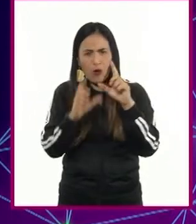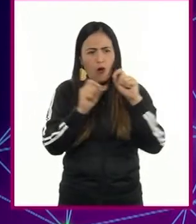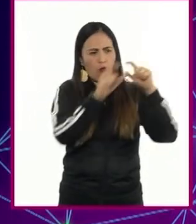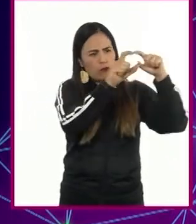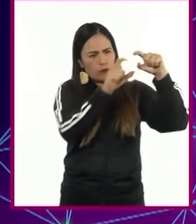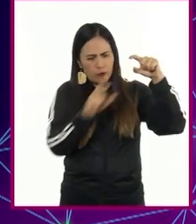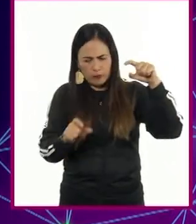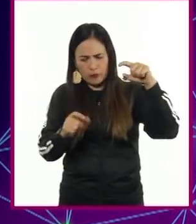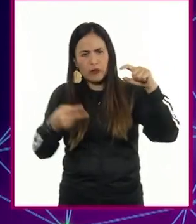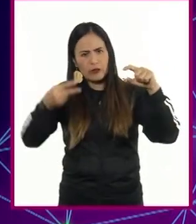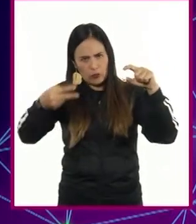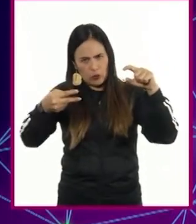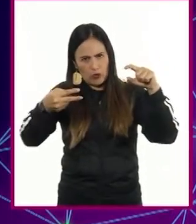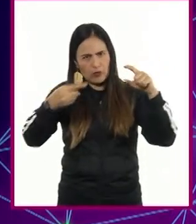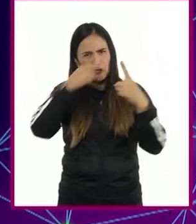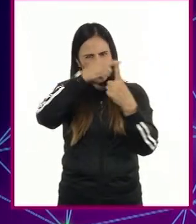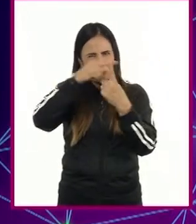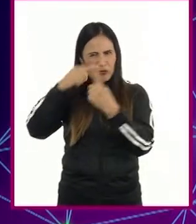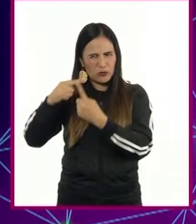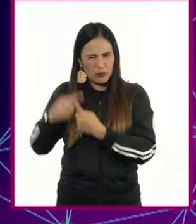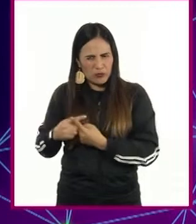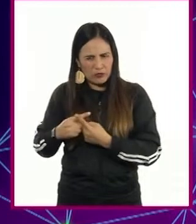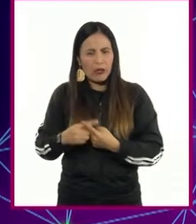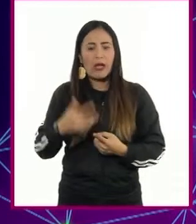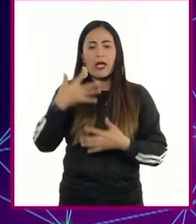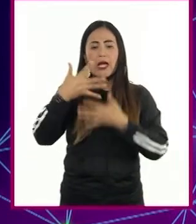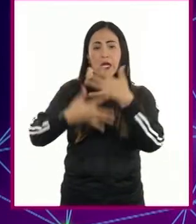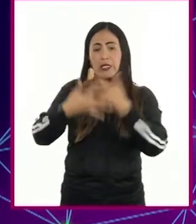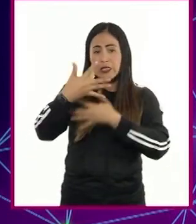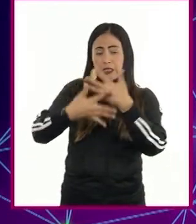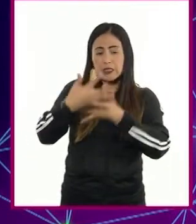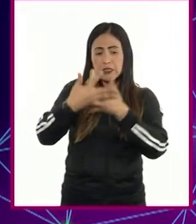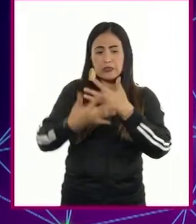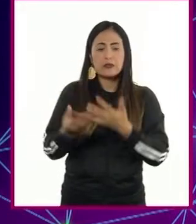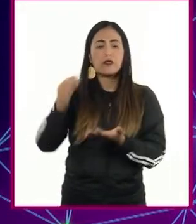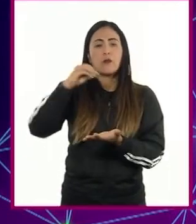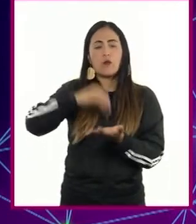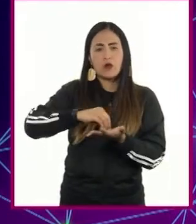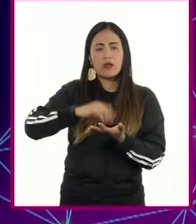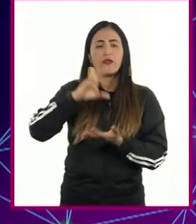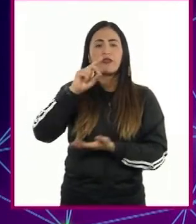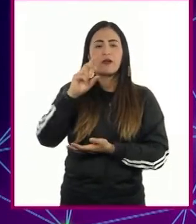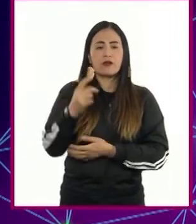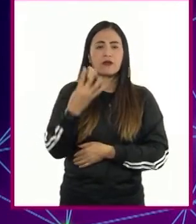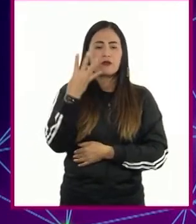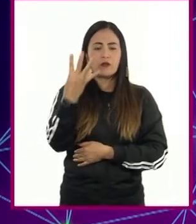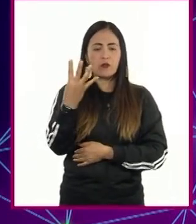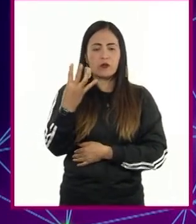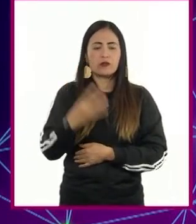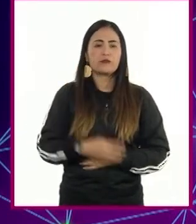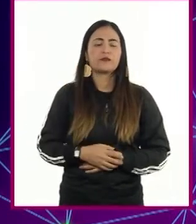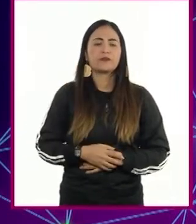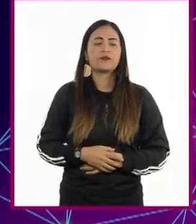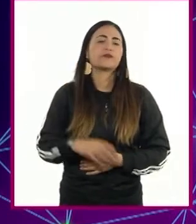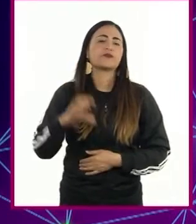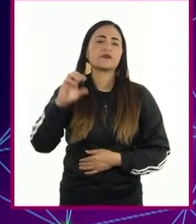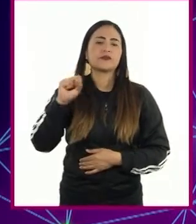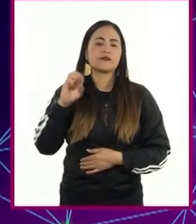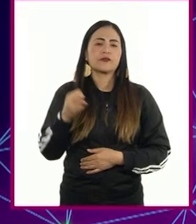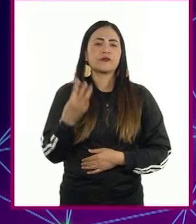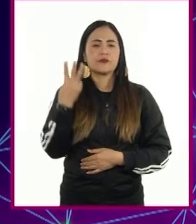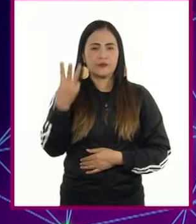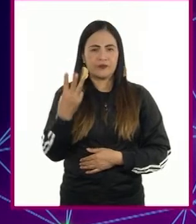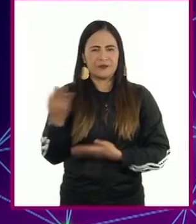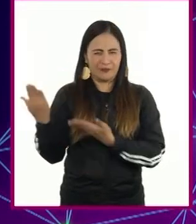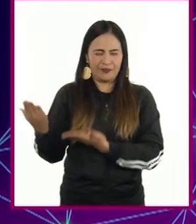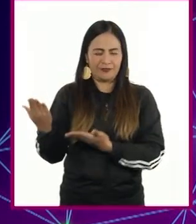diagonal, sería 15 para Saturno, 34 para Júpiter, 63 para